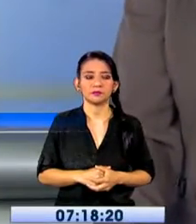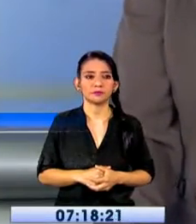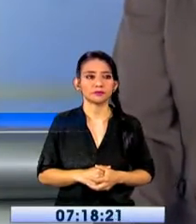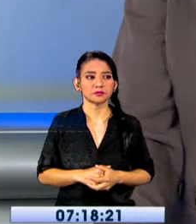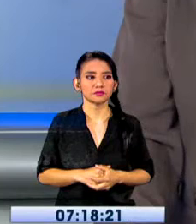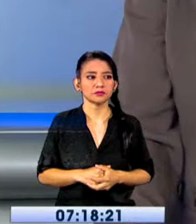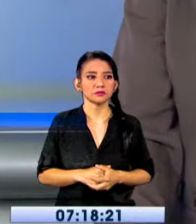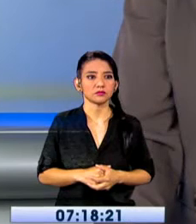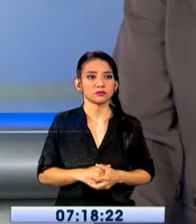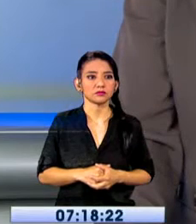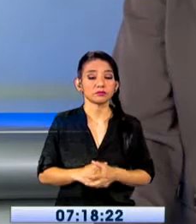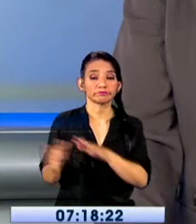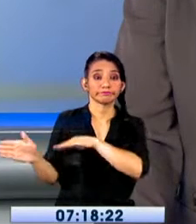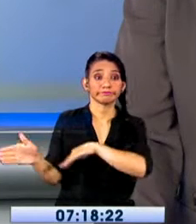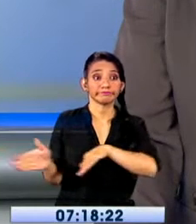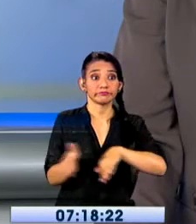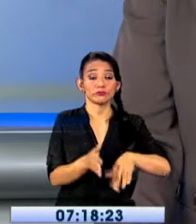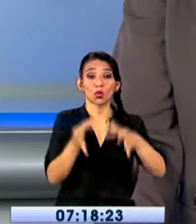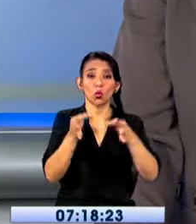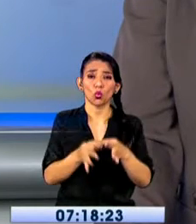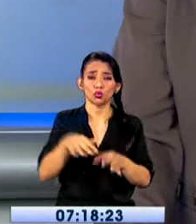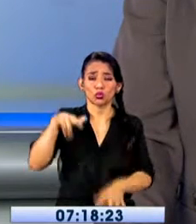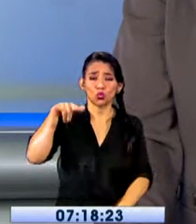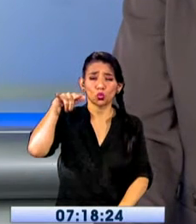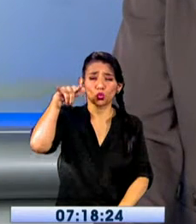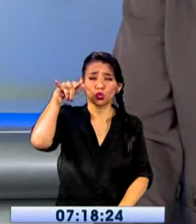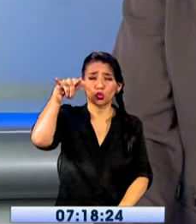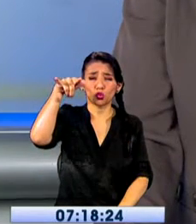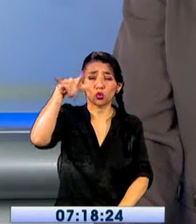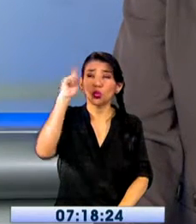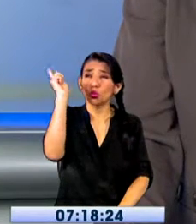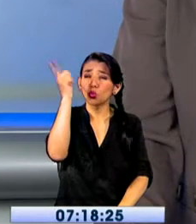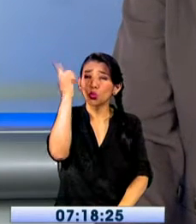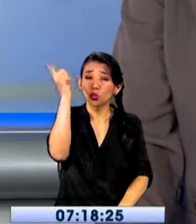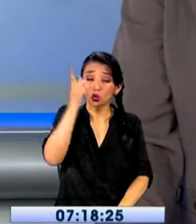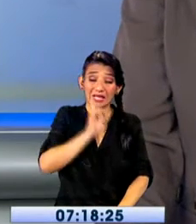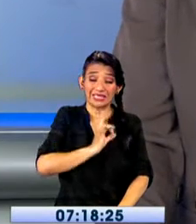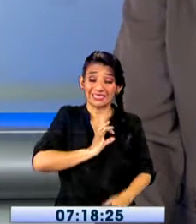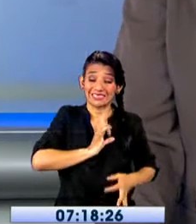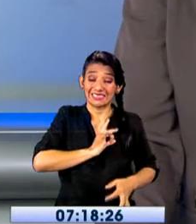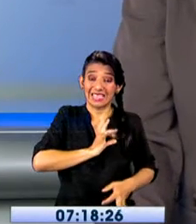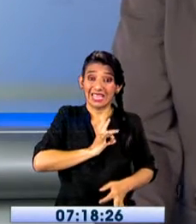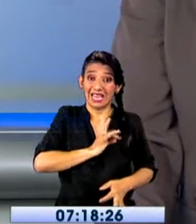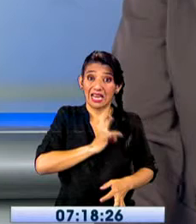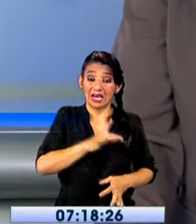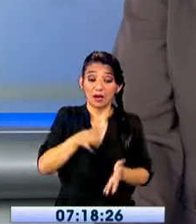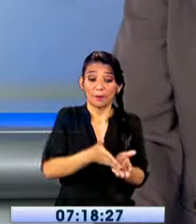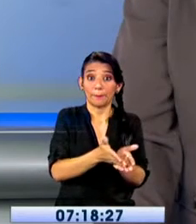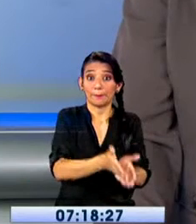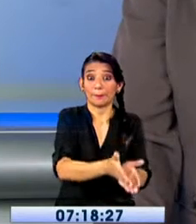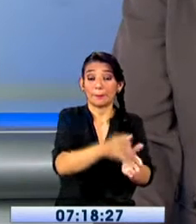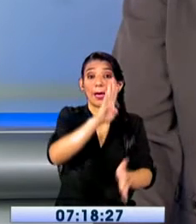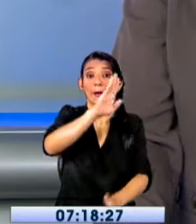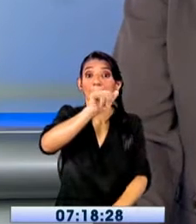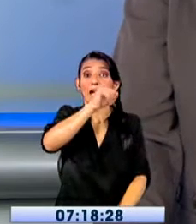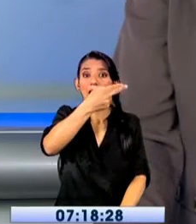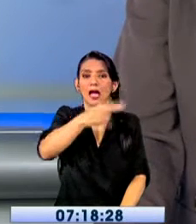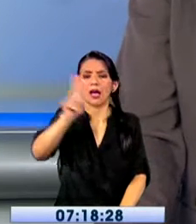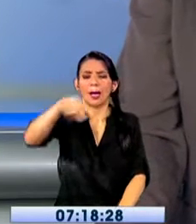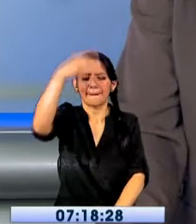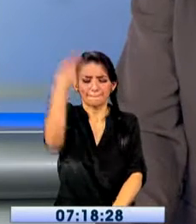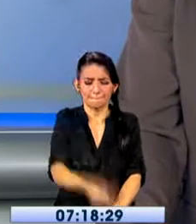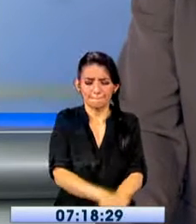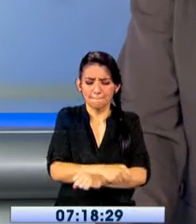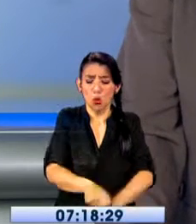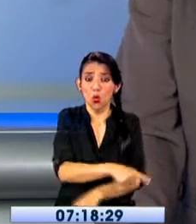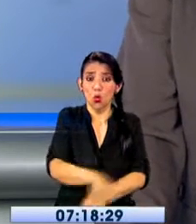sufrir un desperfecto mecánico, una avioneta tipo Pilán de fabricación chilena cayó al mar de Bahía de Caracas, en Manabí. Los dos pilotos que se